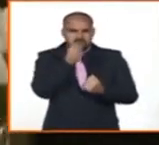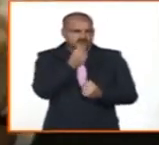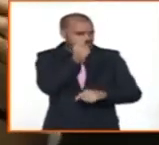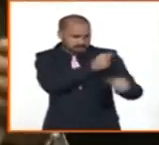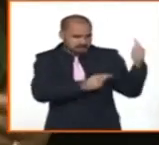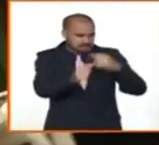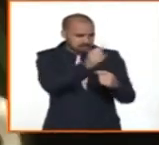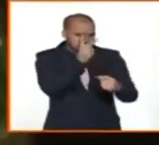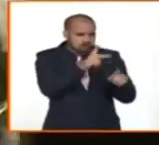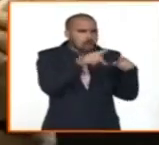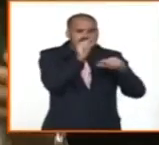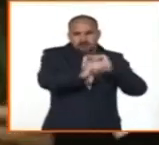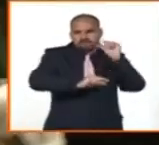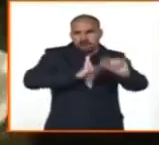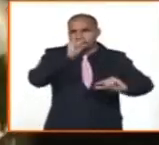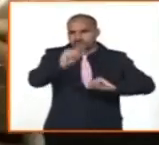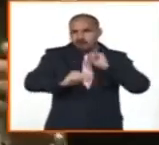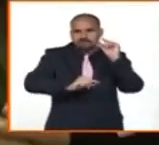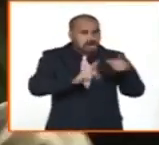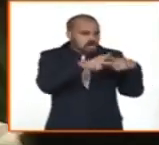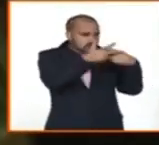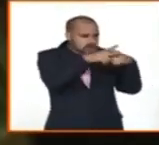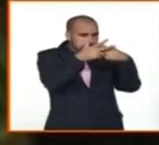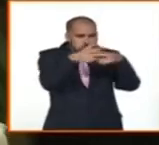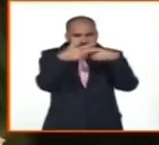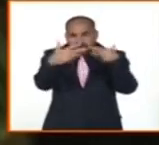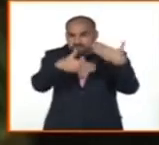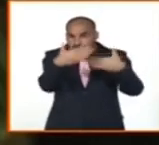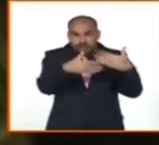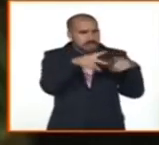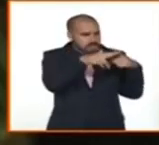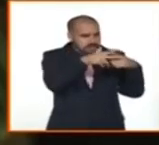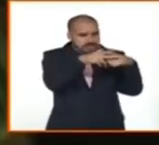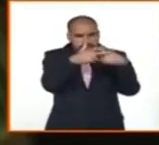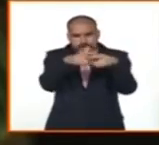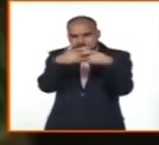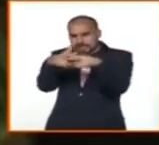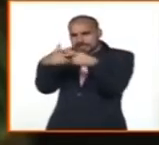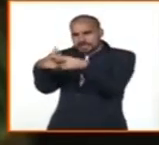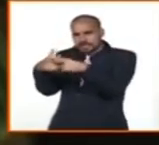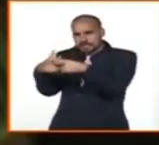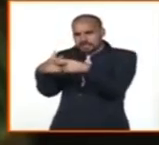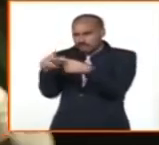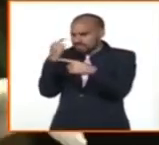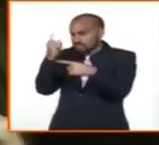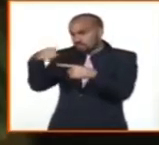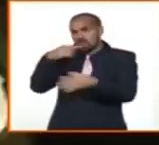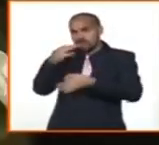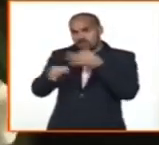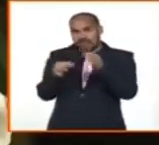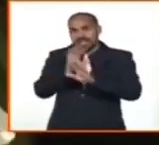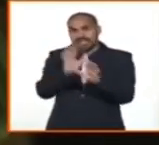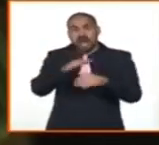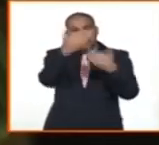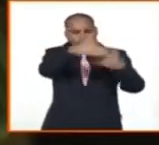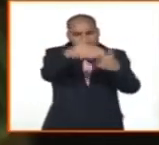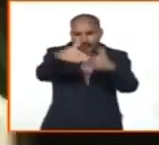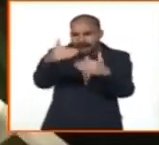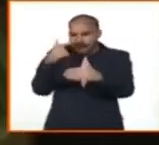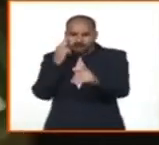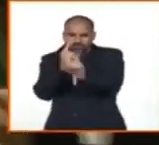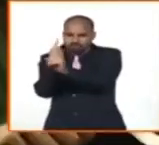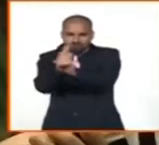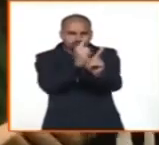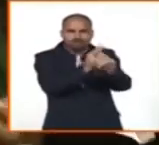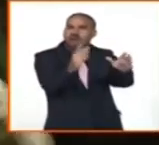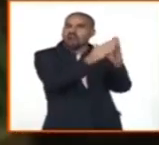ir cerrando un expediente tras otro, estando en la calle, como usted lo dijo. El formato que le preguntaron, le